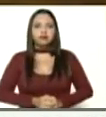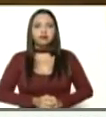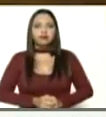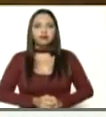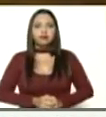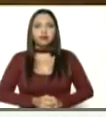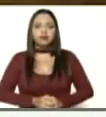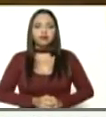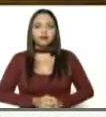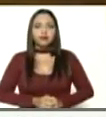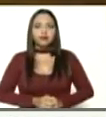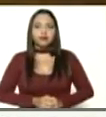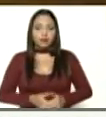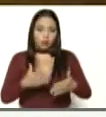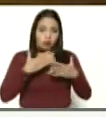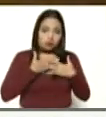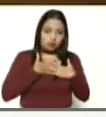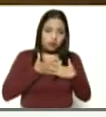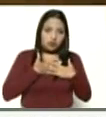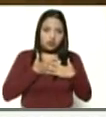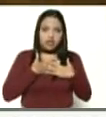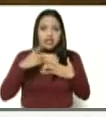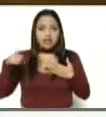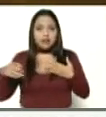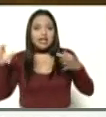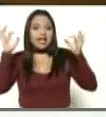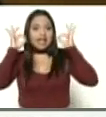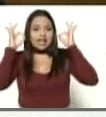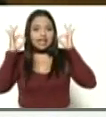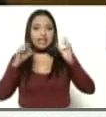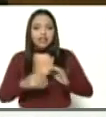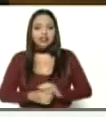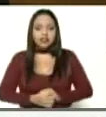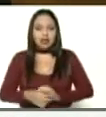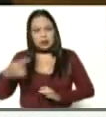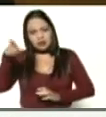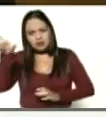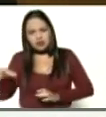por lo menos Alemán y yo, Erika y Beatriz,